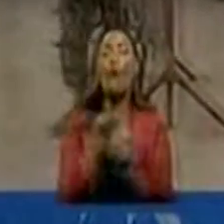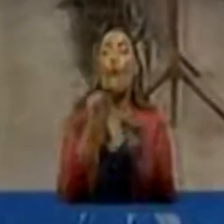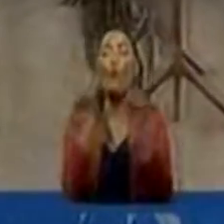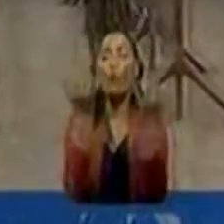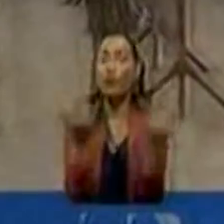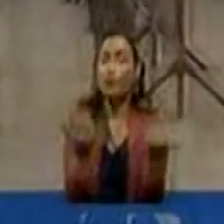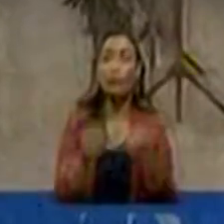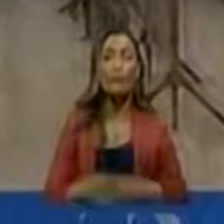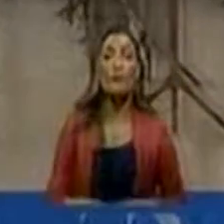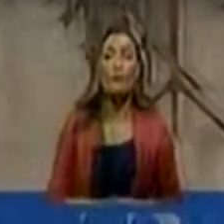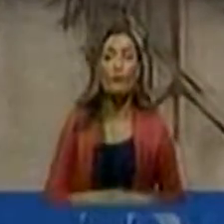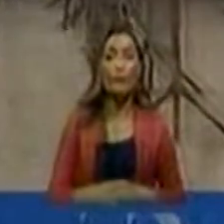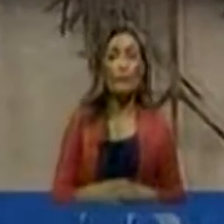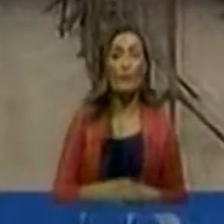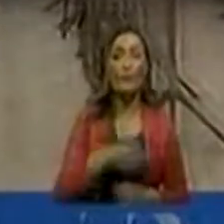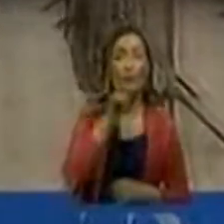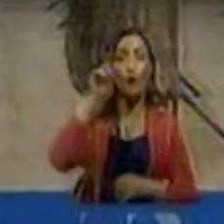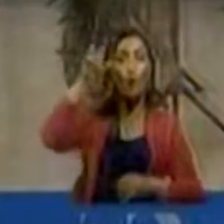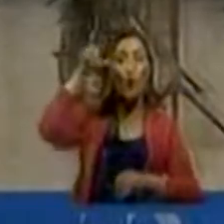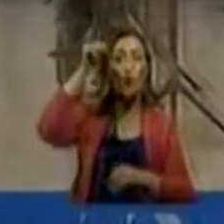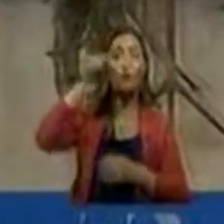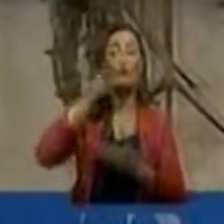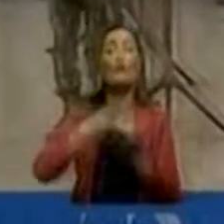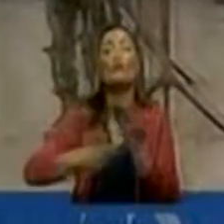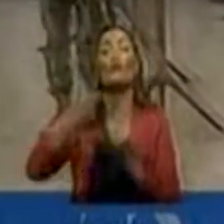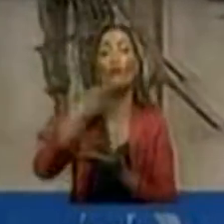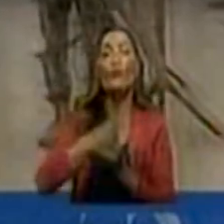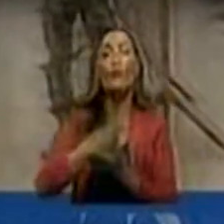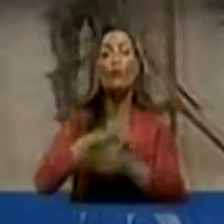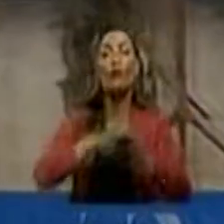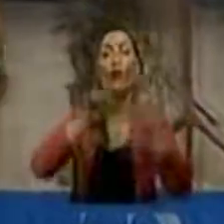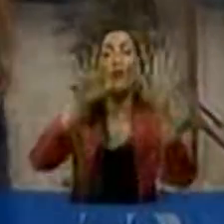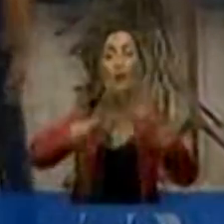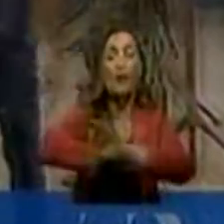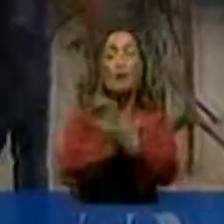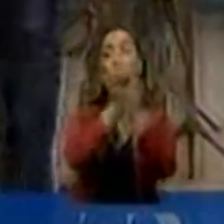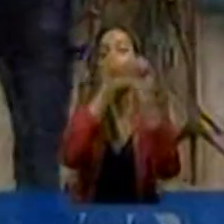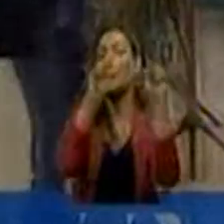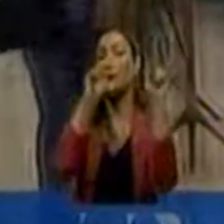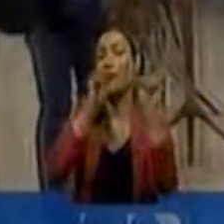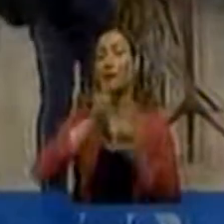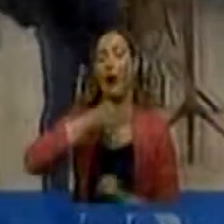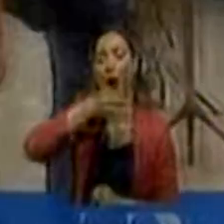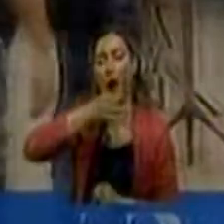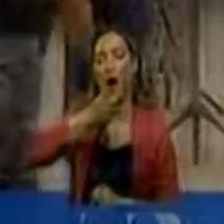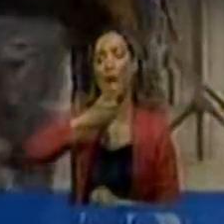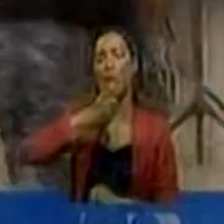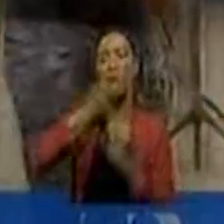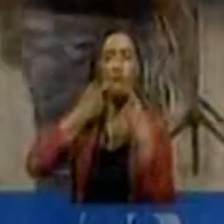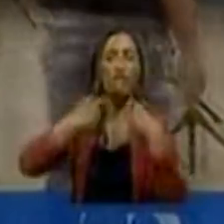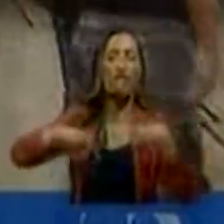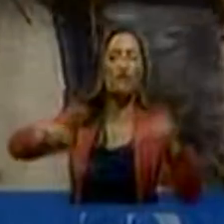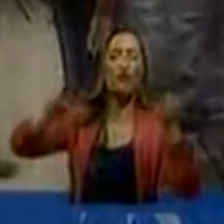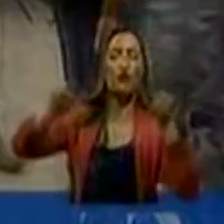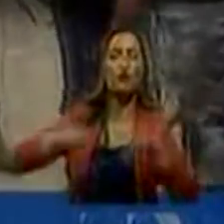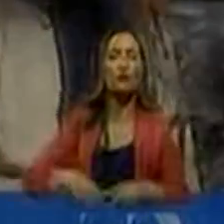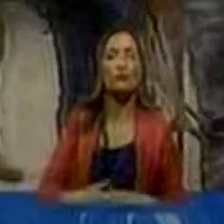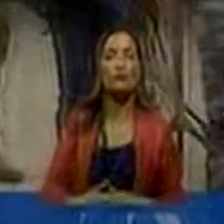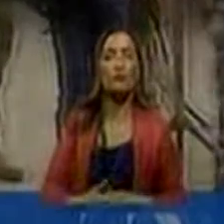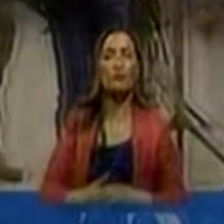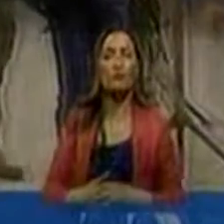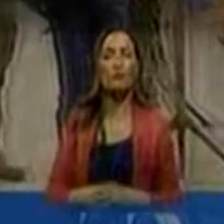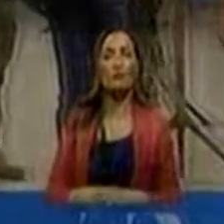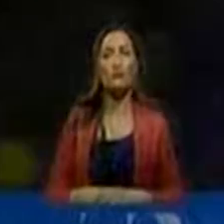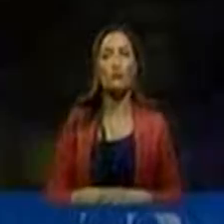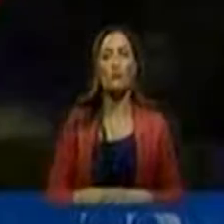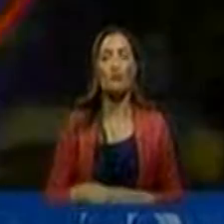se espera que llegue el gobernador del Guayas. Aproximadamente a las 10 de la mañana van a dar una rueda de prensa. También durante el